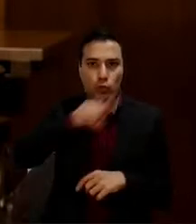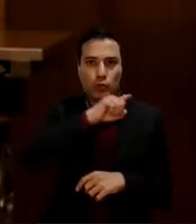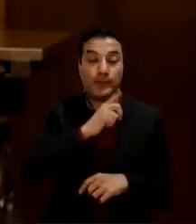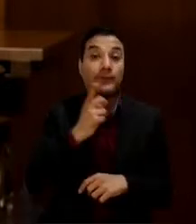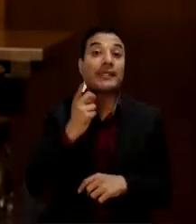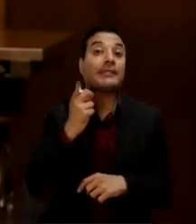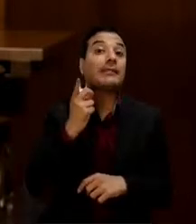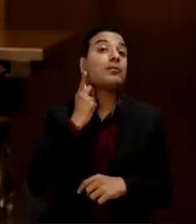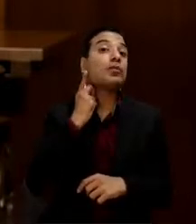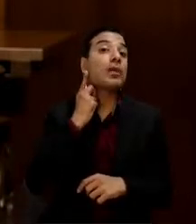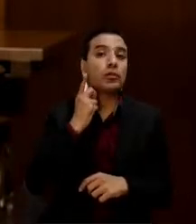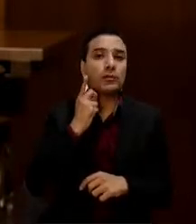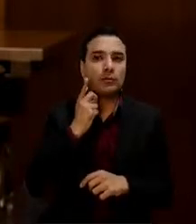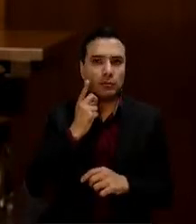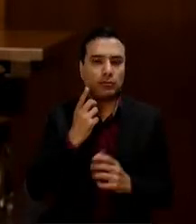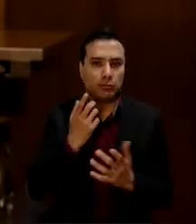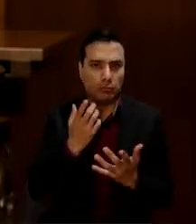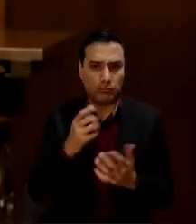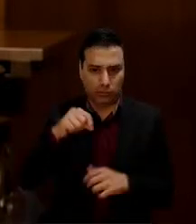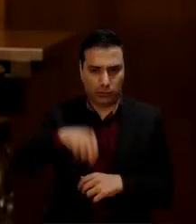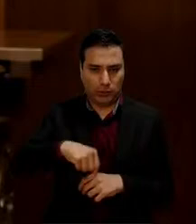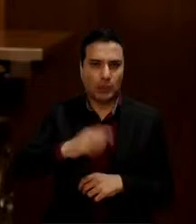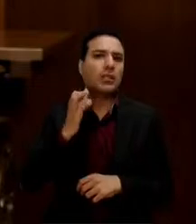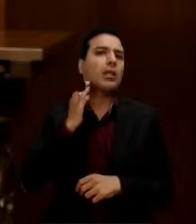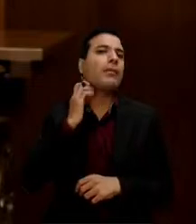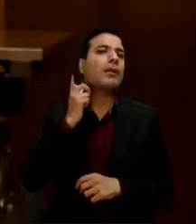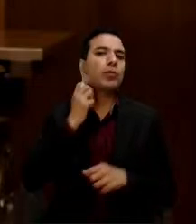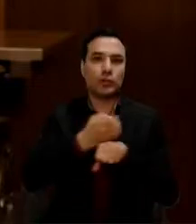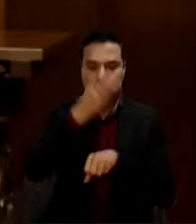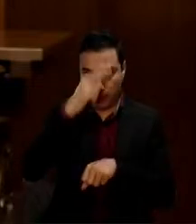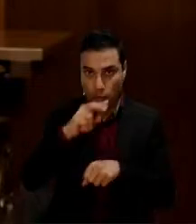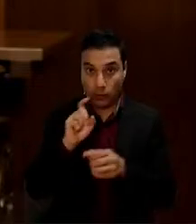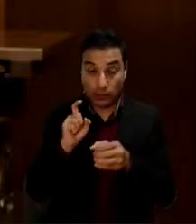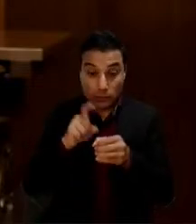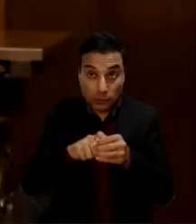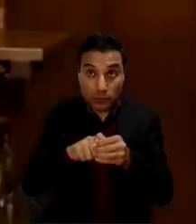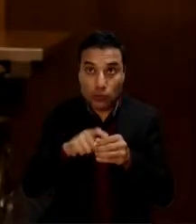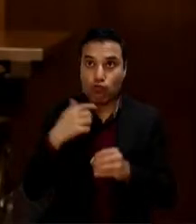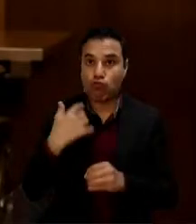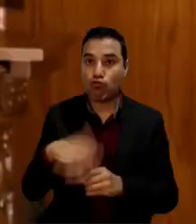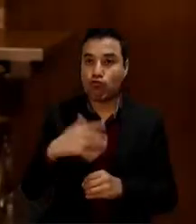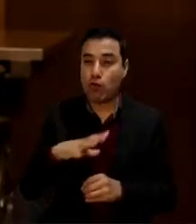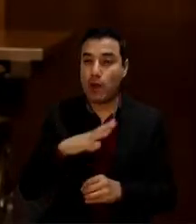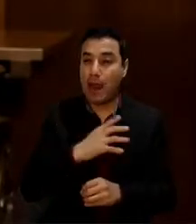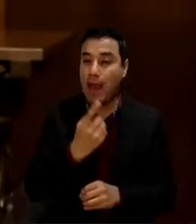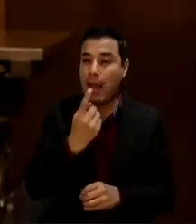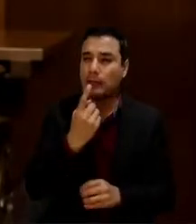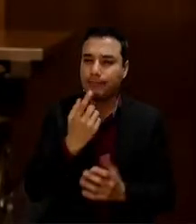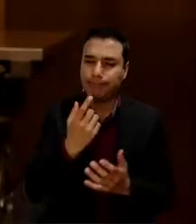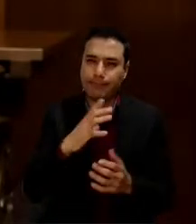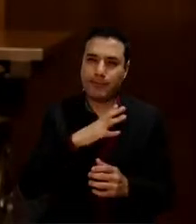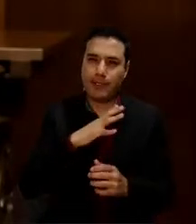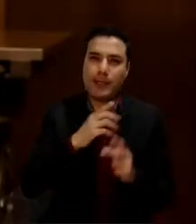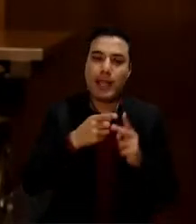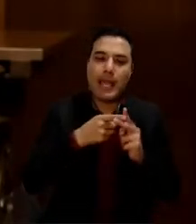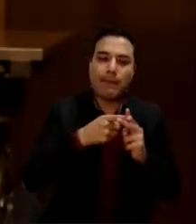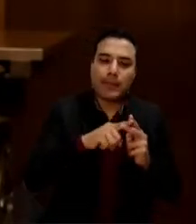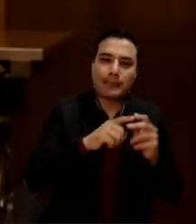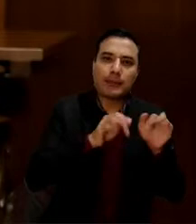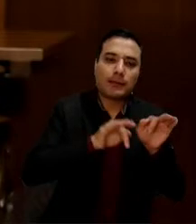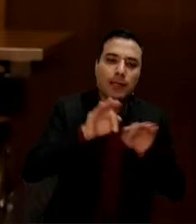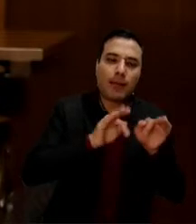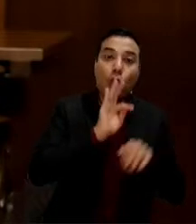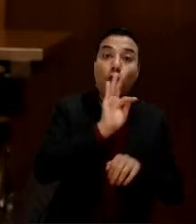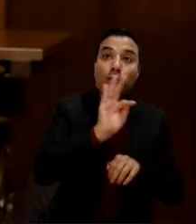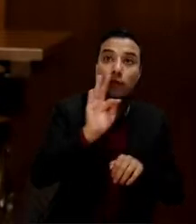nosotros en la Honorable Legislatura del Estado de México tiene un principio y un final. El de